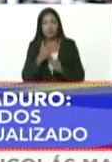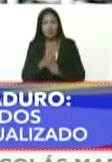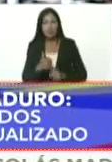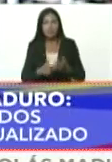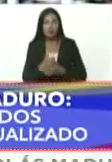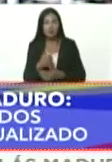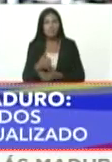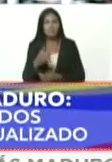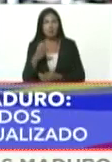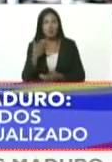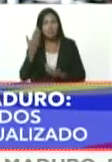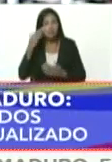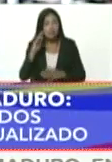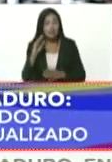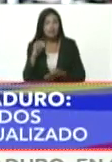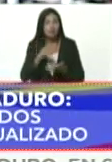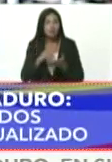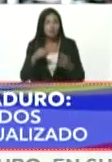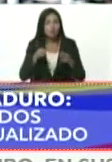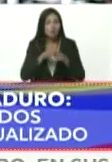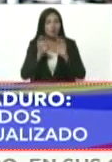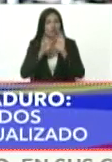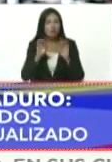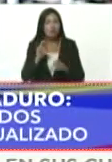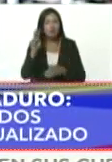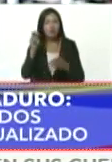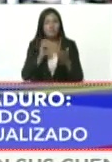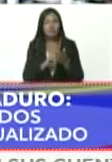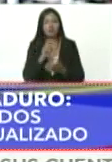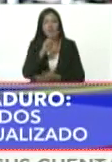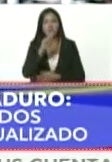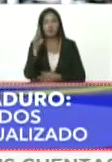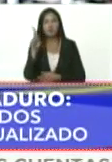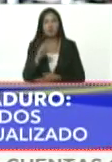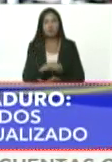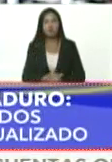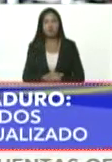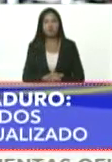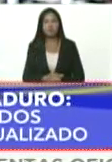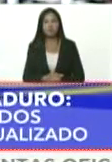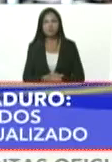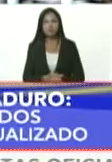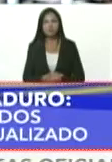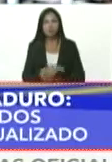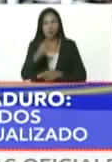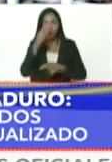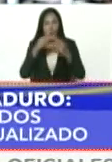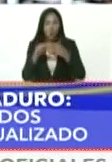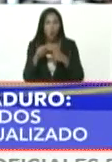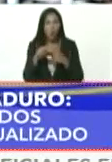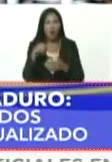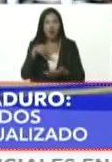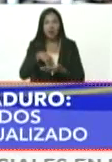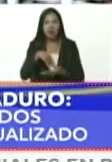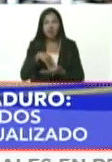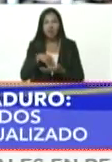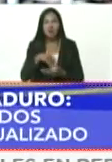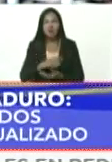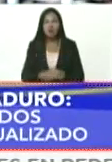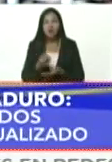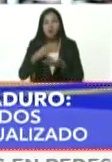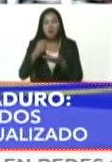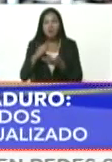Quizás me lo plantearía para 2021, en homenaje a Carabobo. Anótalo para el